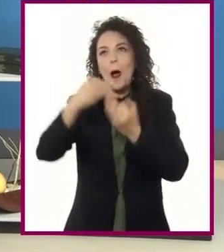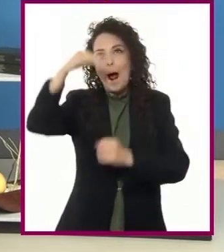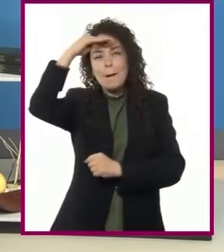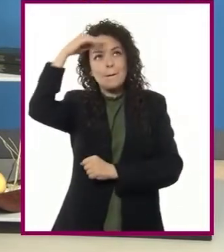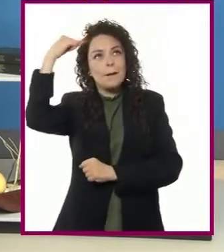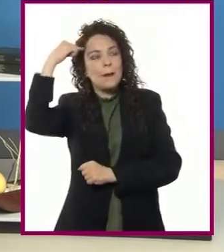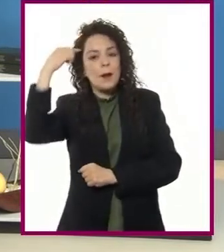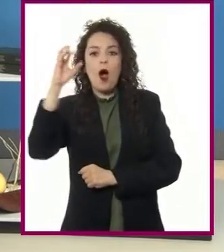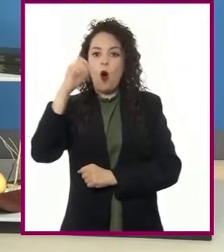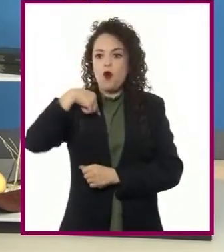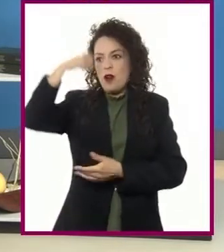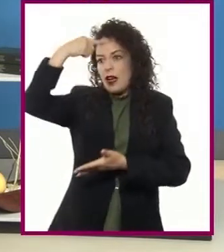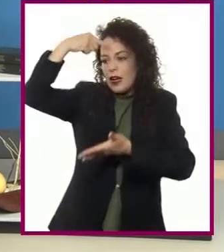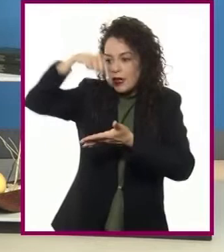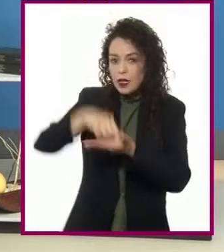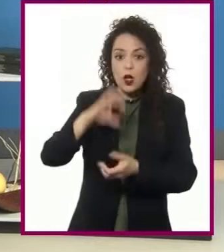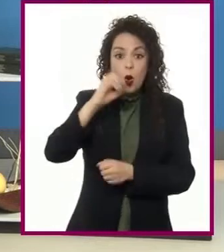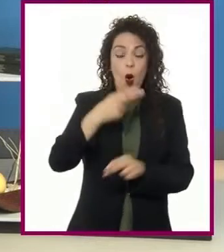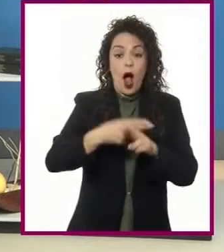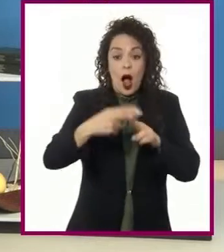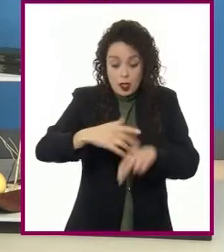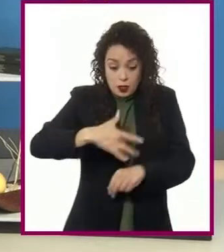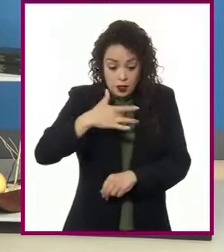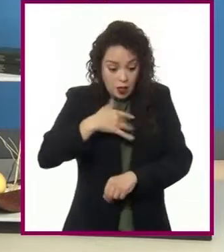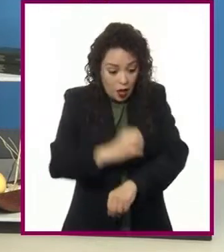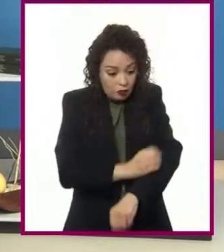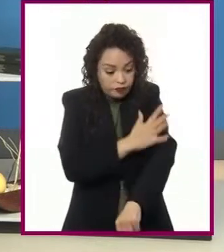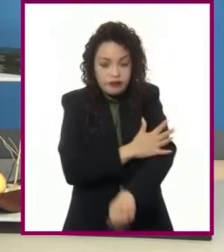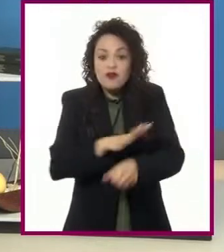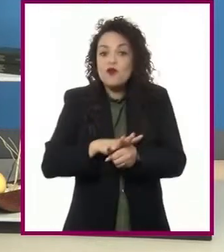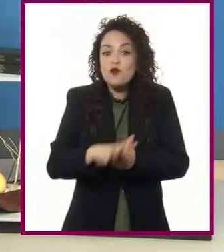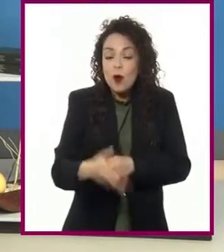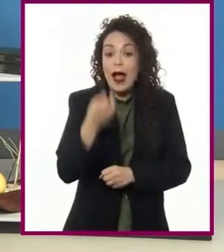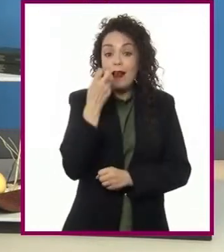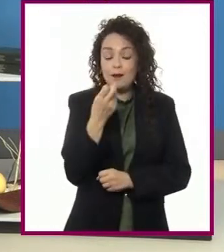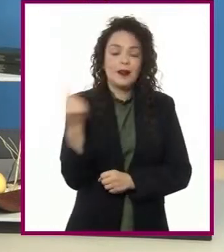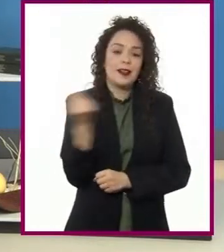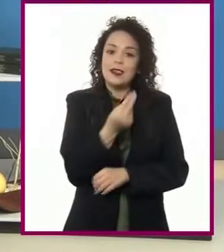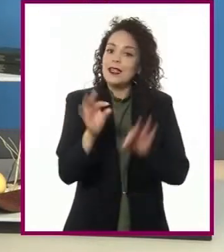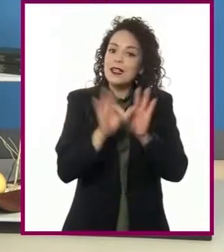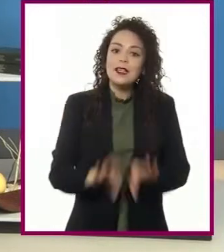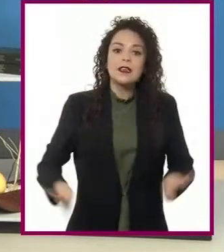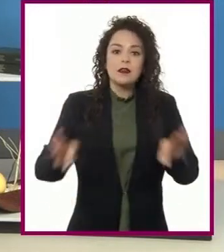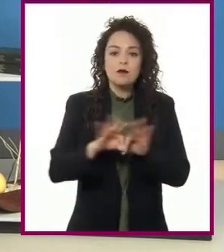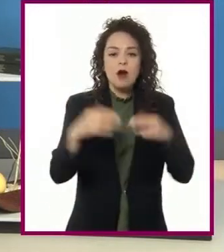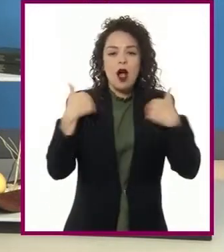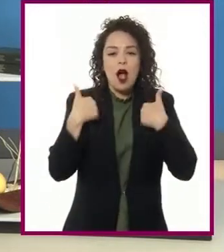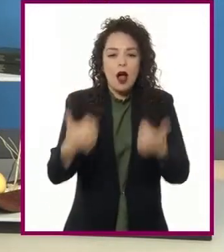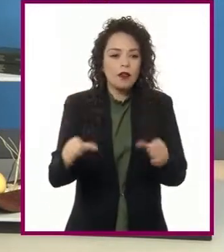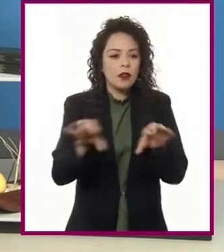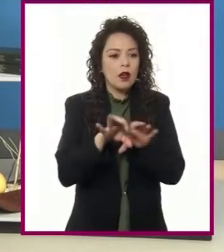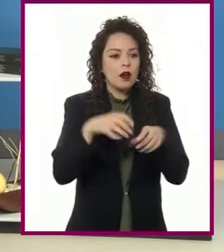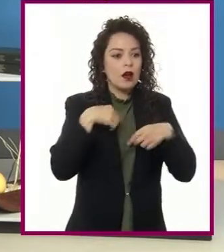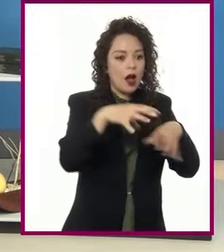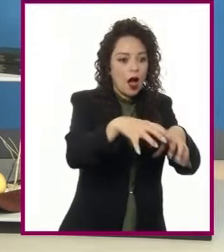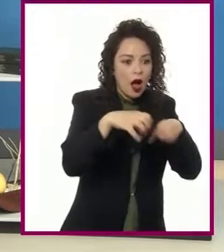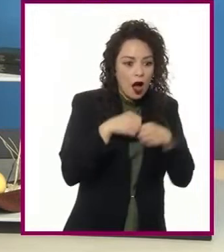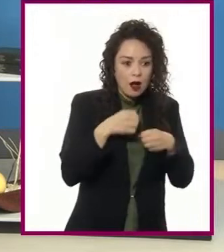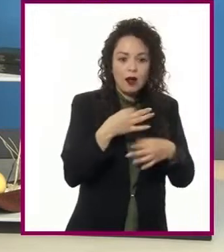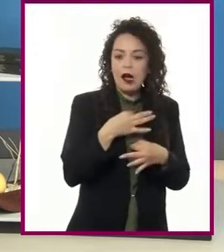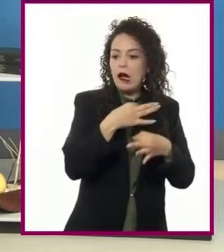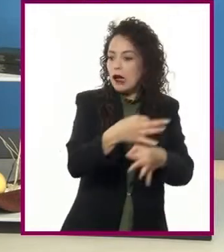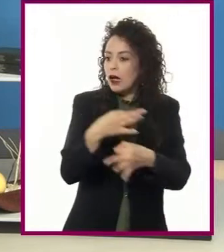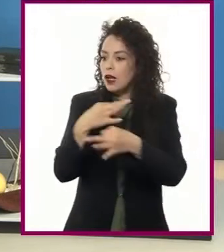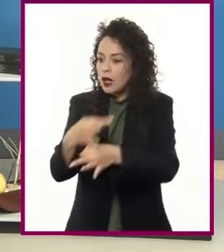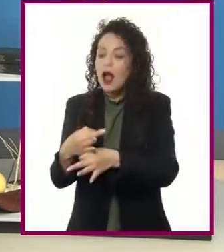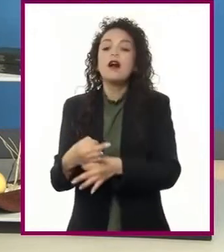nuestros sentimientos. Por eso es tan importante concientizarnos de su influencia y hacer de la construcción de nuestra identidad